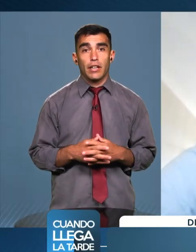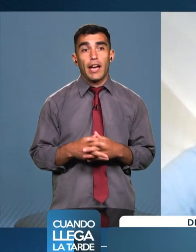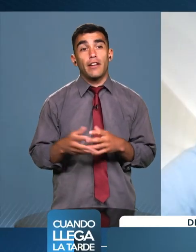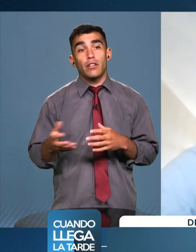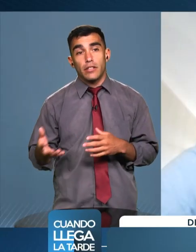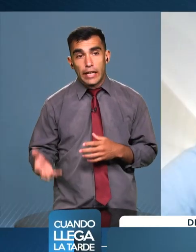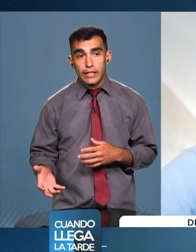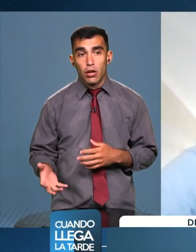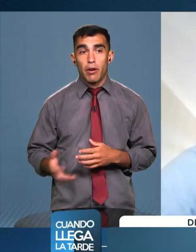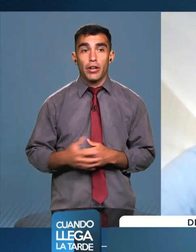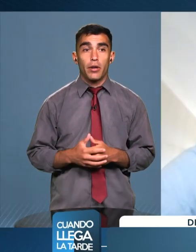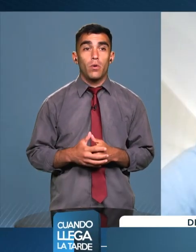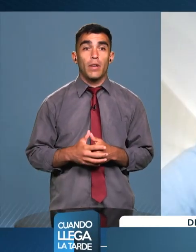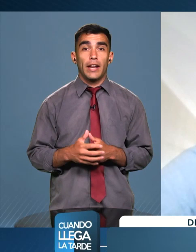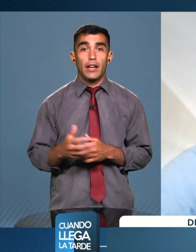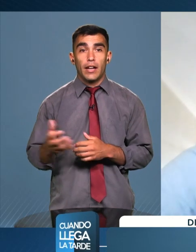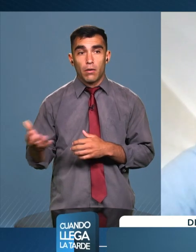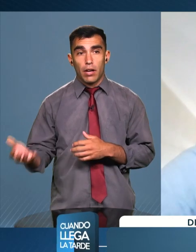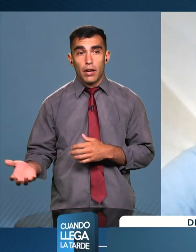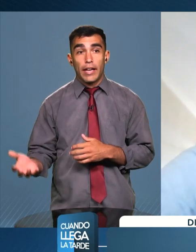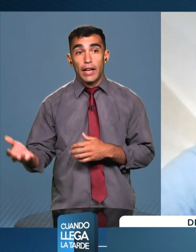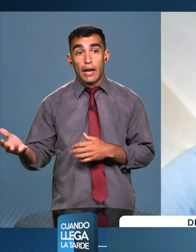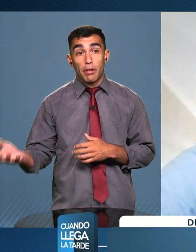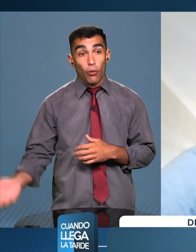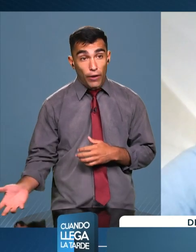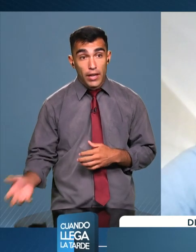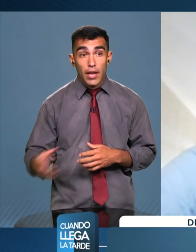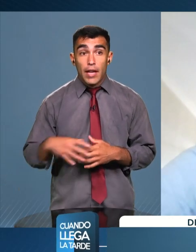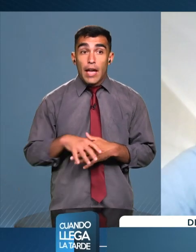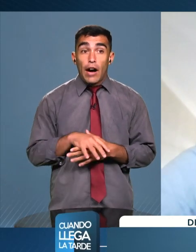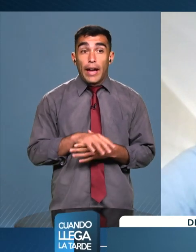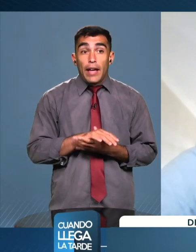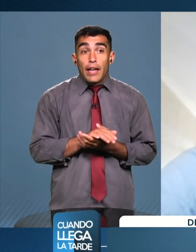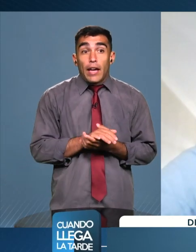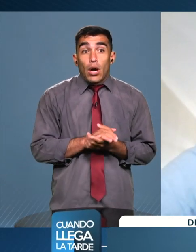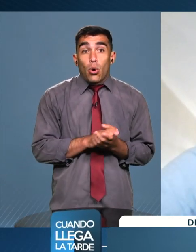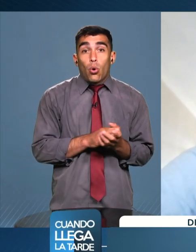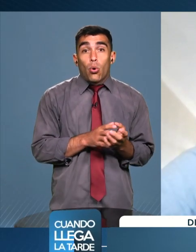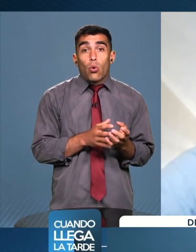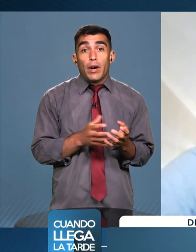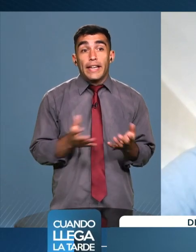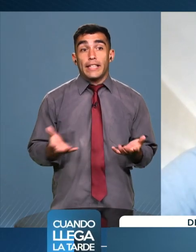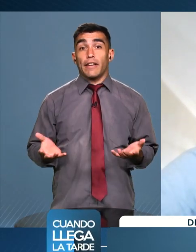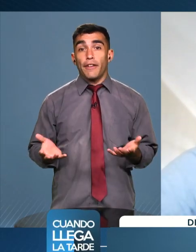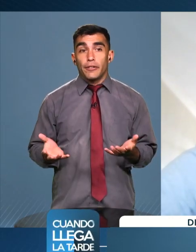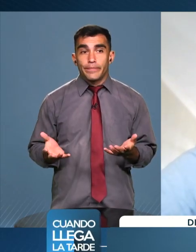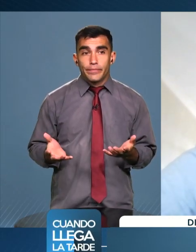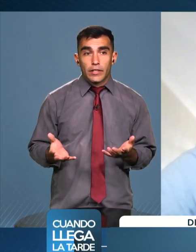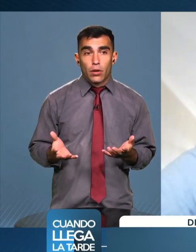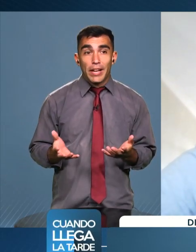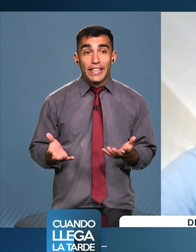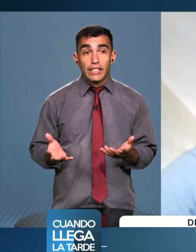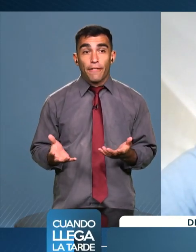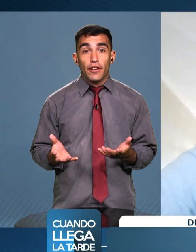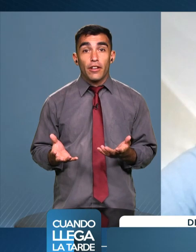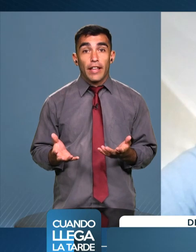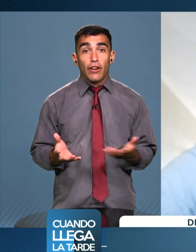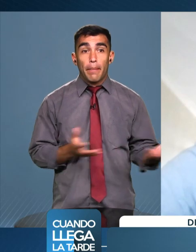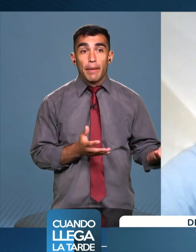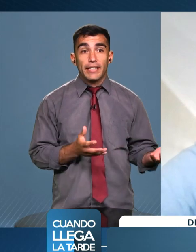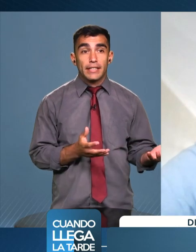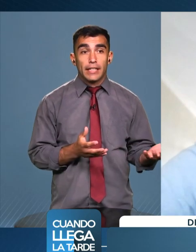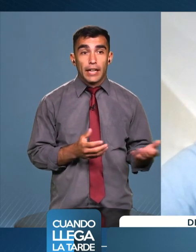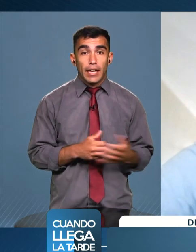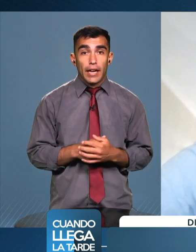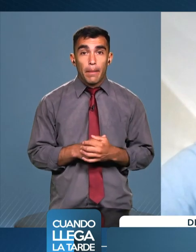Liceo Bicentenario, el Liceo Pablo Neruda, la Escuela Armando Dufay. Ahora, ¿cuál es el desafío? ¿Cuál es el desafío de